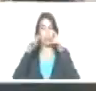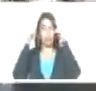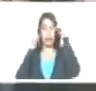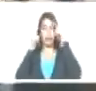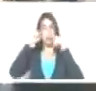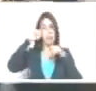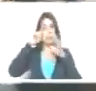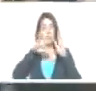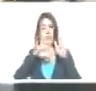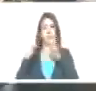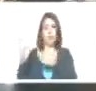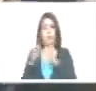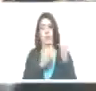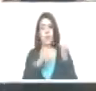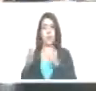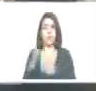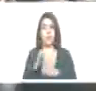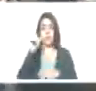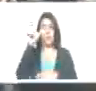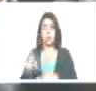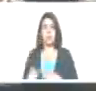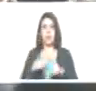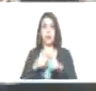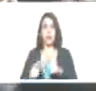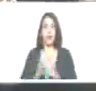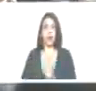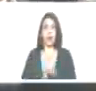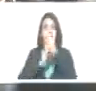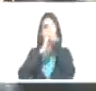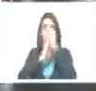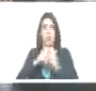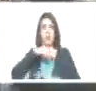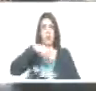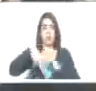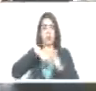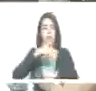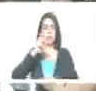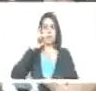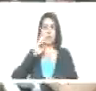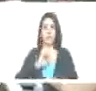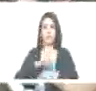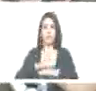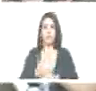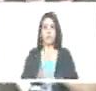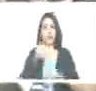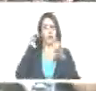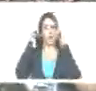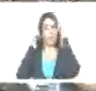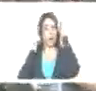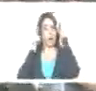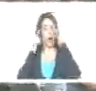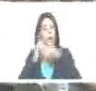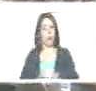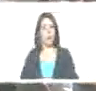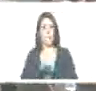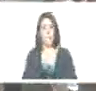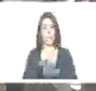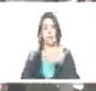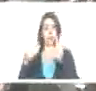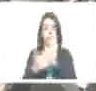es recordar la figura del máximo líder de la revolución bolivariana, Hugo Chávez Frías. 27.000